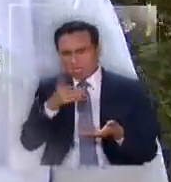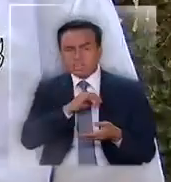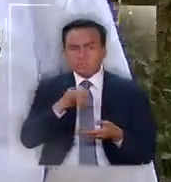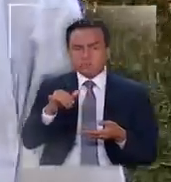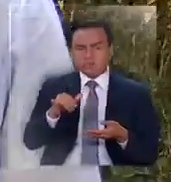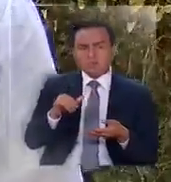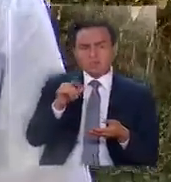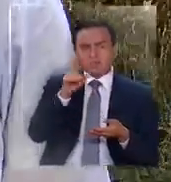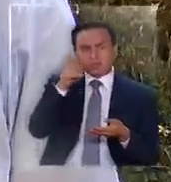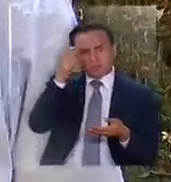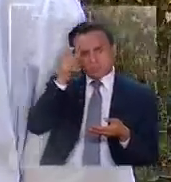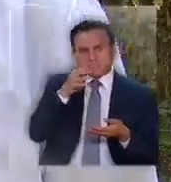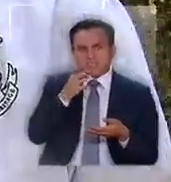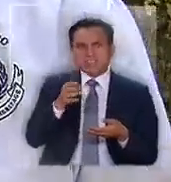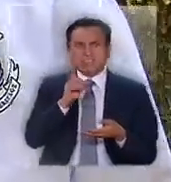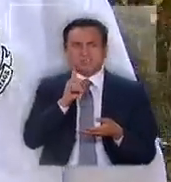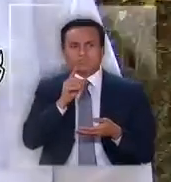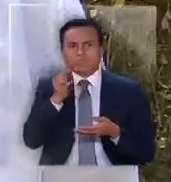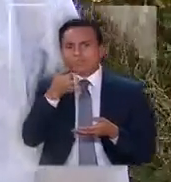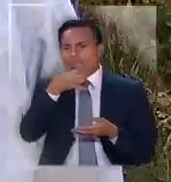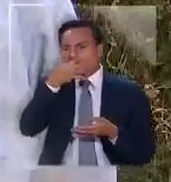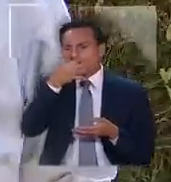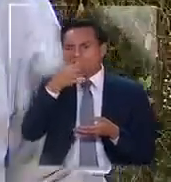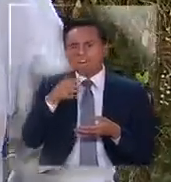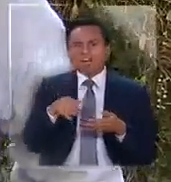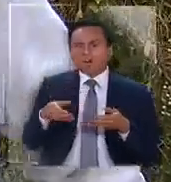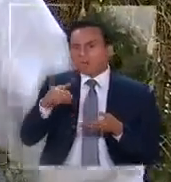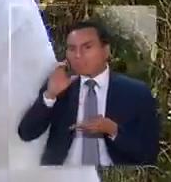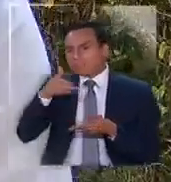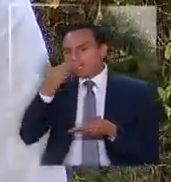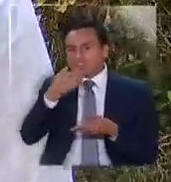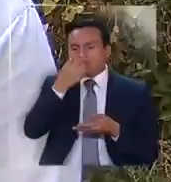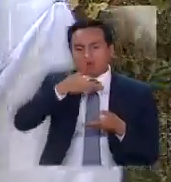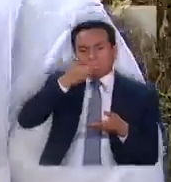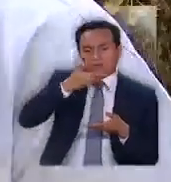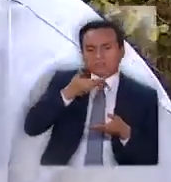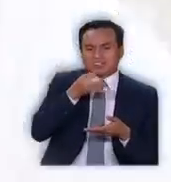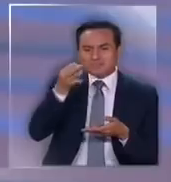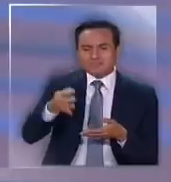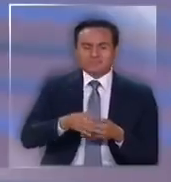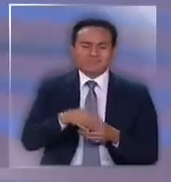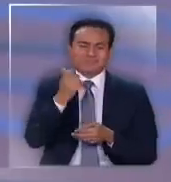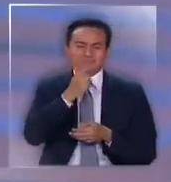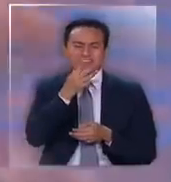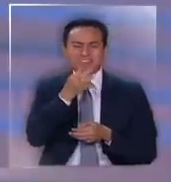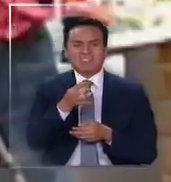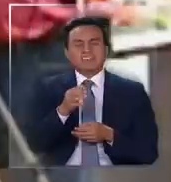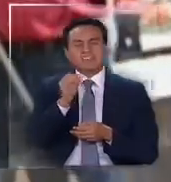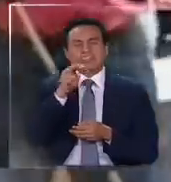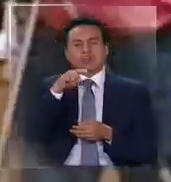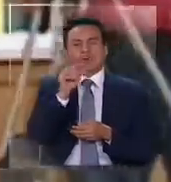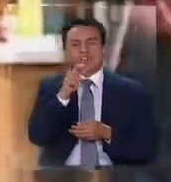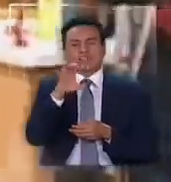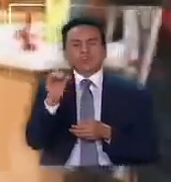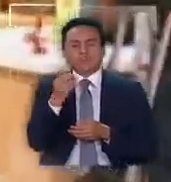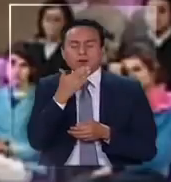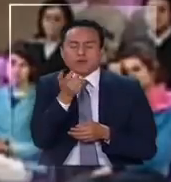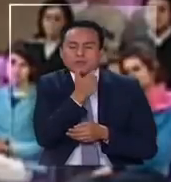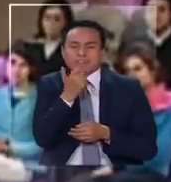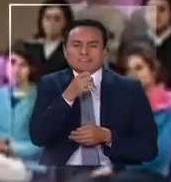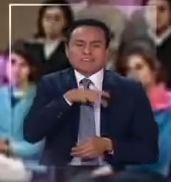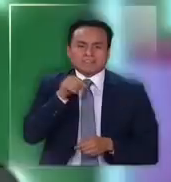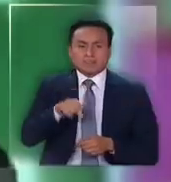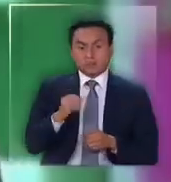después las dos un bistec a los pobres? No, le dijo, que trajimos una placa mientras esta guana mastica y yo tomo sopa. Le dije. Es Dino Gordillo, el mejor humorista de